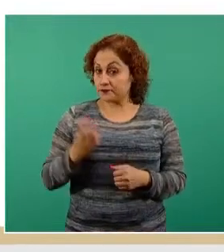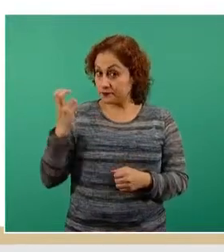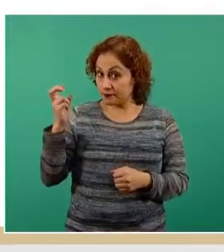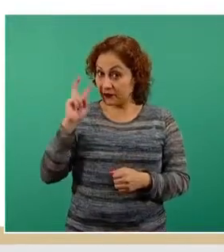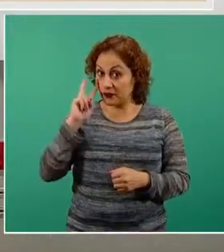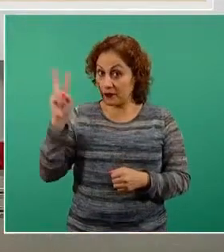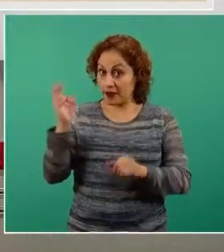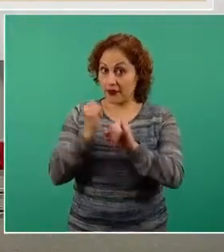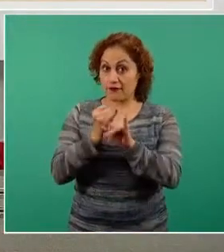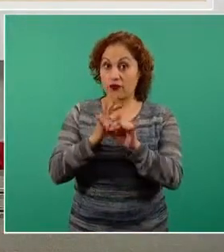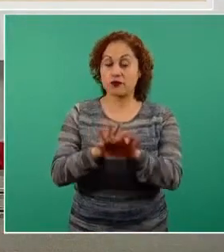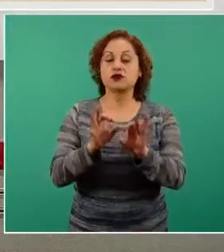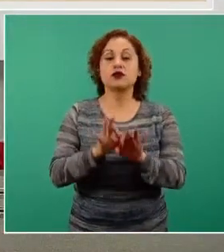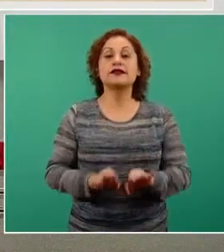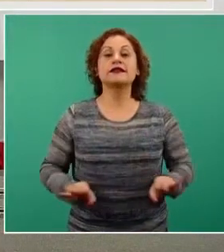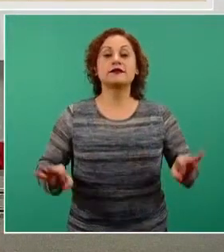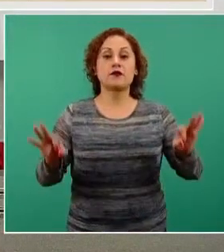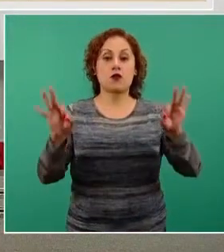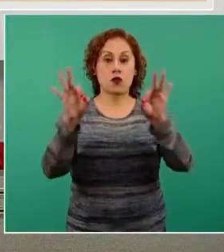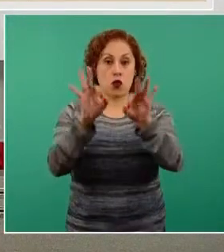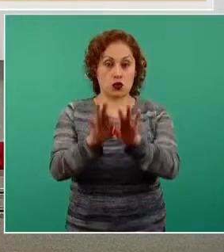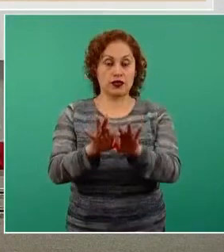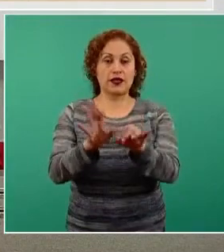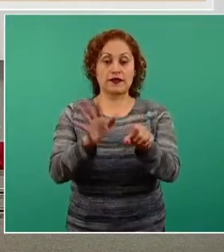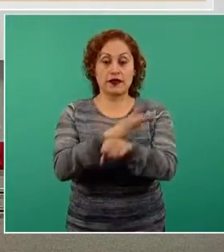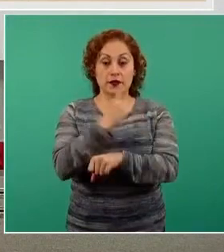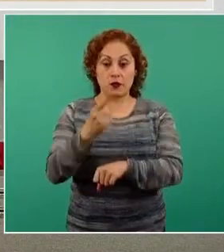destaco toda esta estrategia nacional de